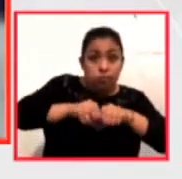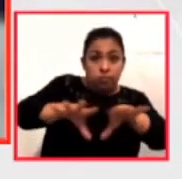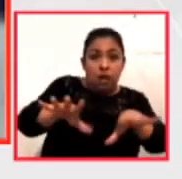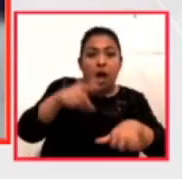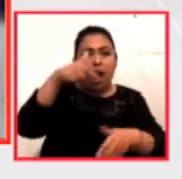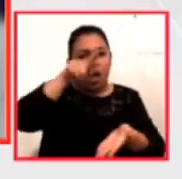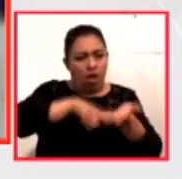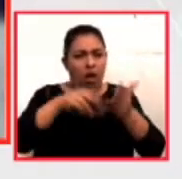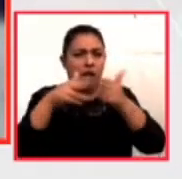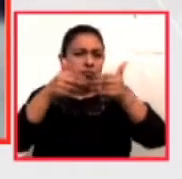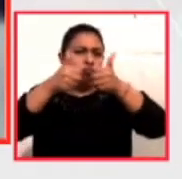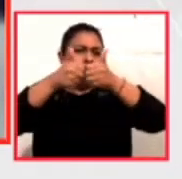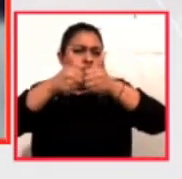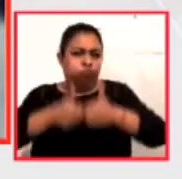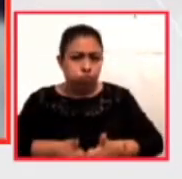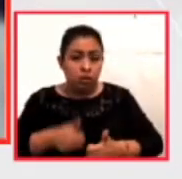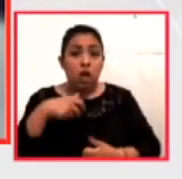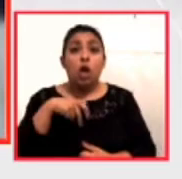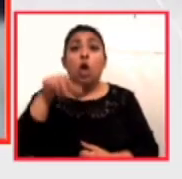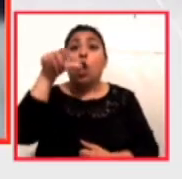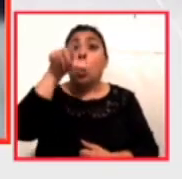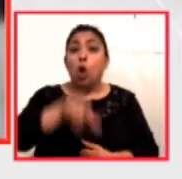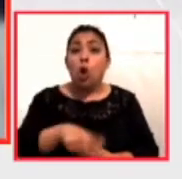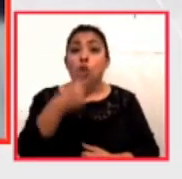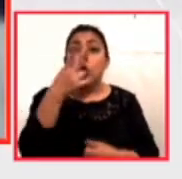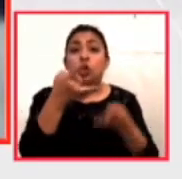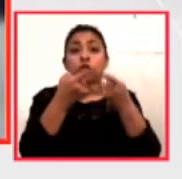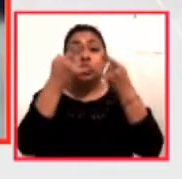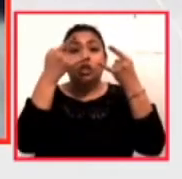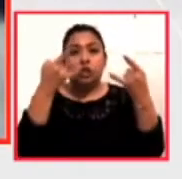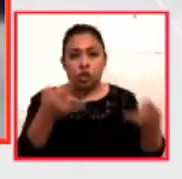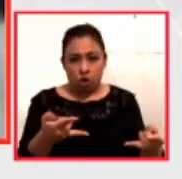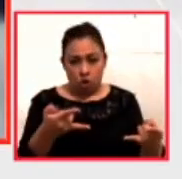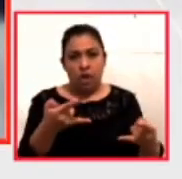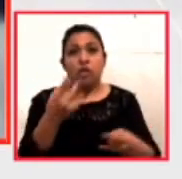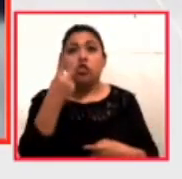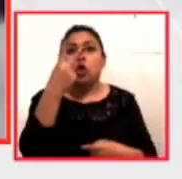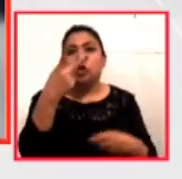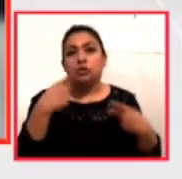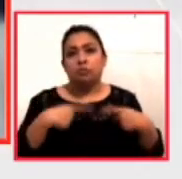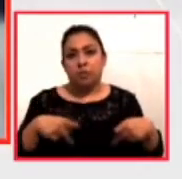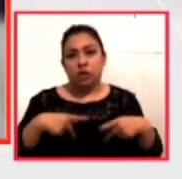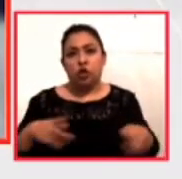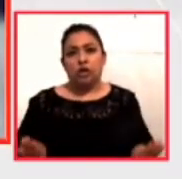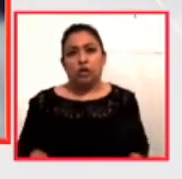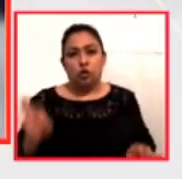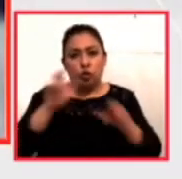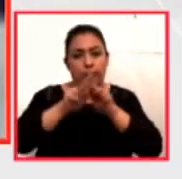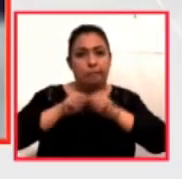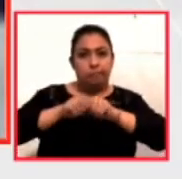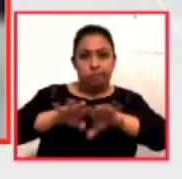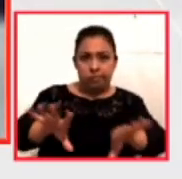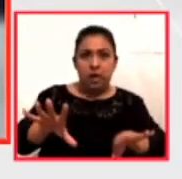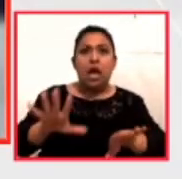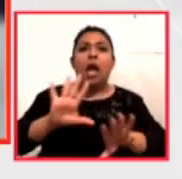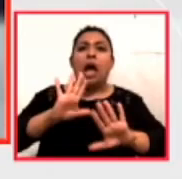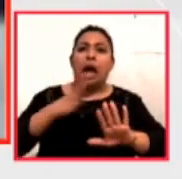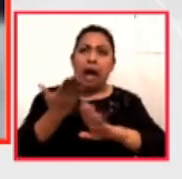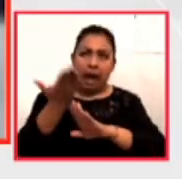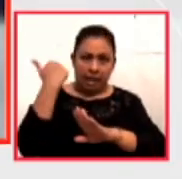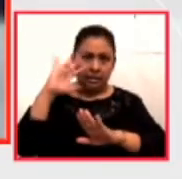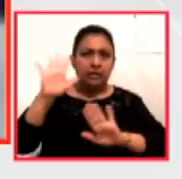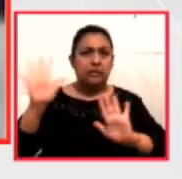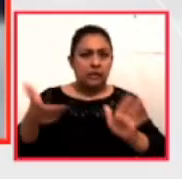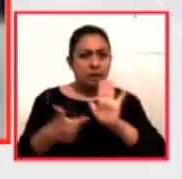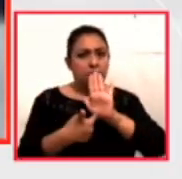cuarentena. Y hoy vamos a retomar dos historias de dos miembros de la diáspora cultural que ya han estado con nosotros, como bien dices. Vamos